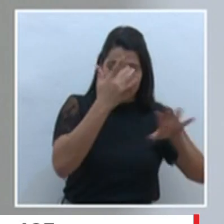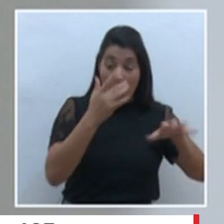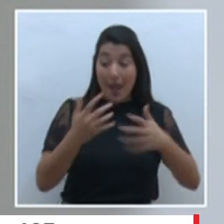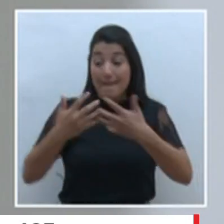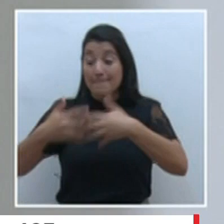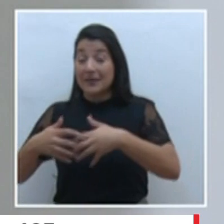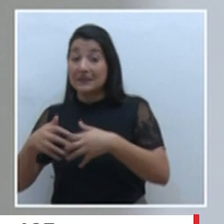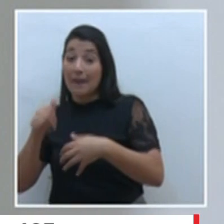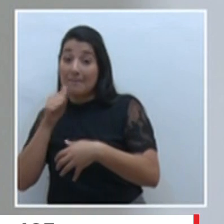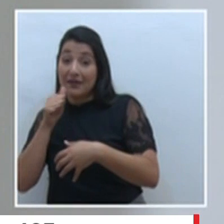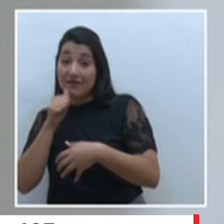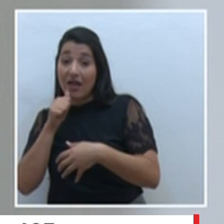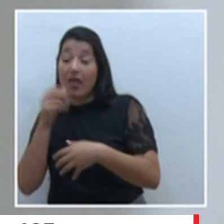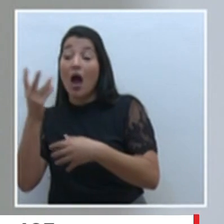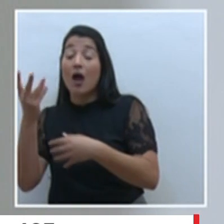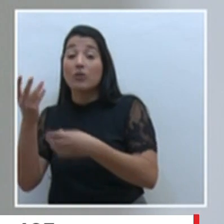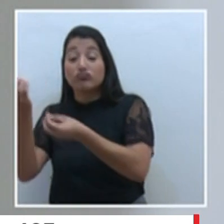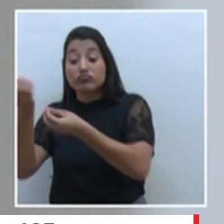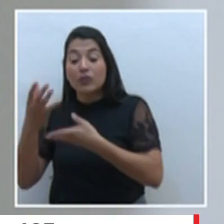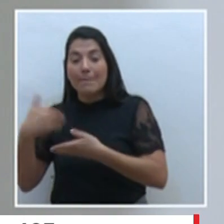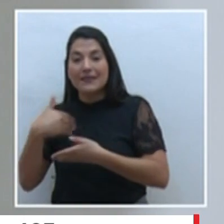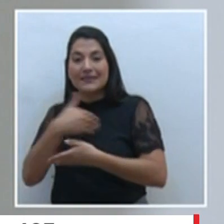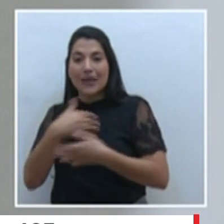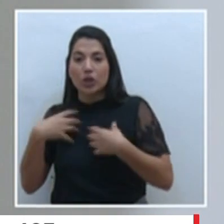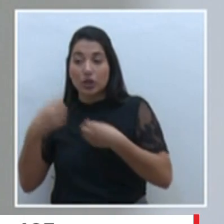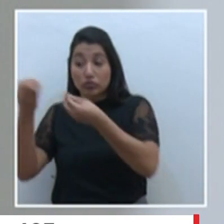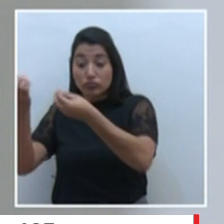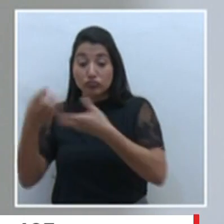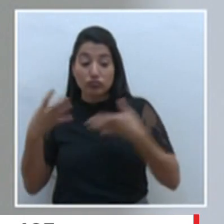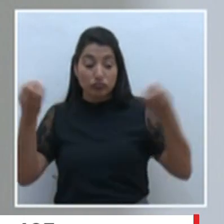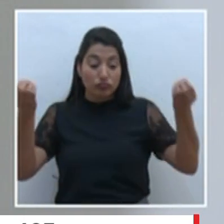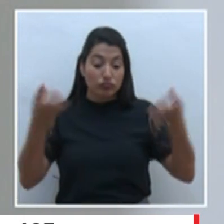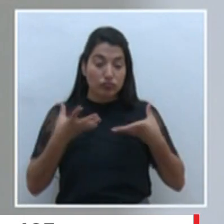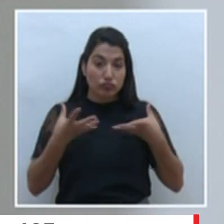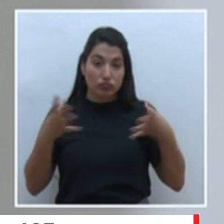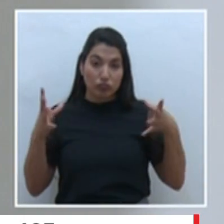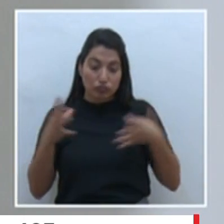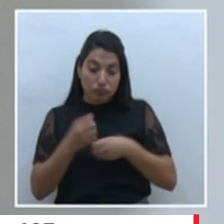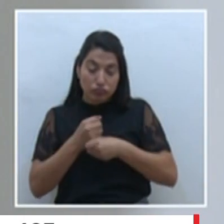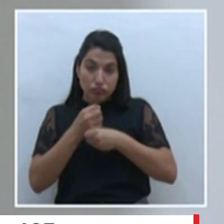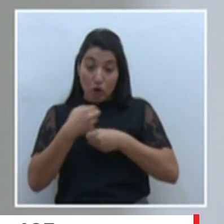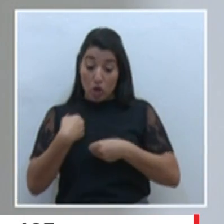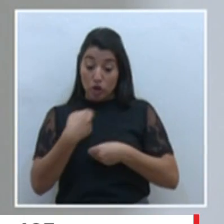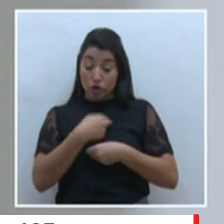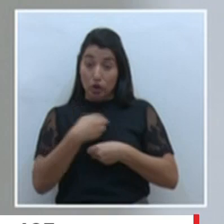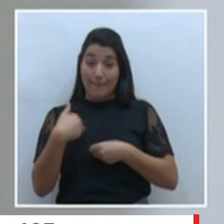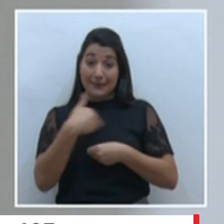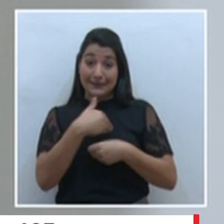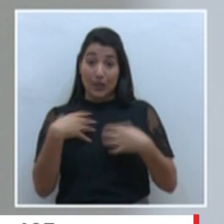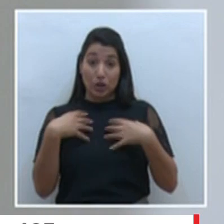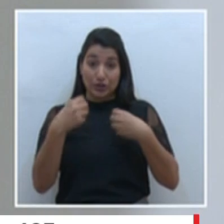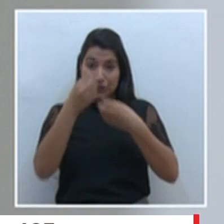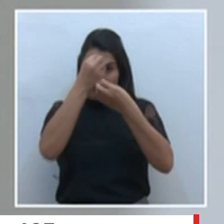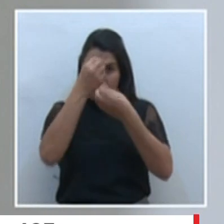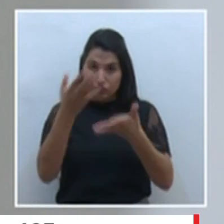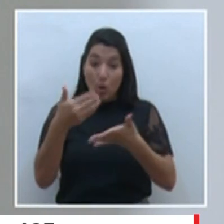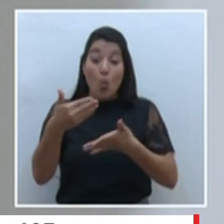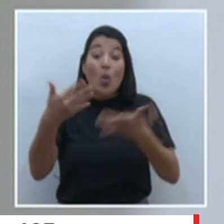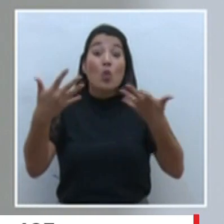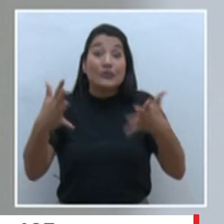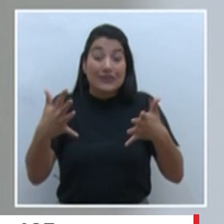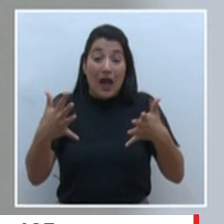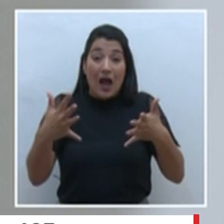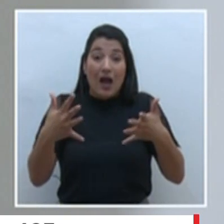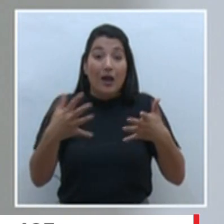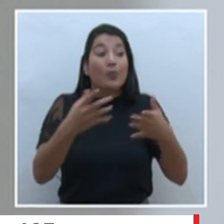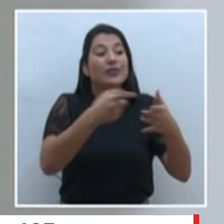envía al Ministerio, el Ministerio termina de consolidar y por eso es que nosotros damos a conocer la información justamente al mediodía cuando tenemos ya todo consolidado y